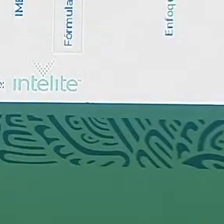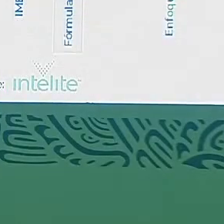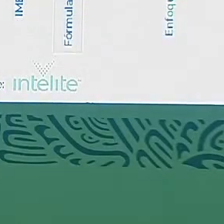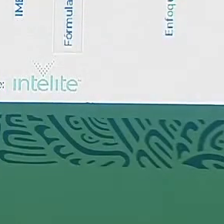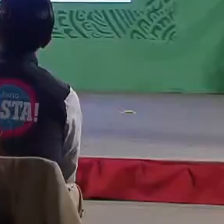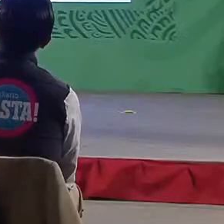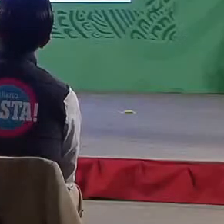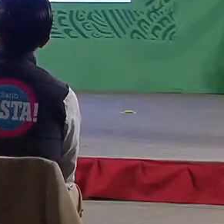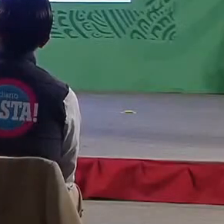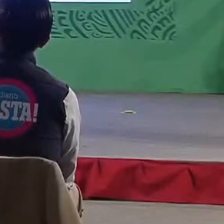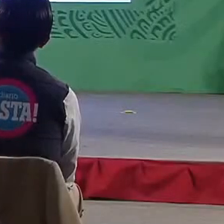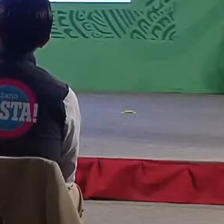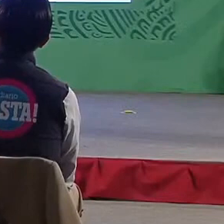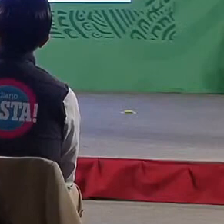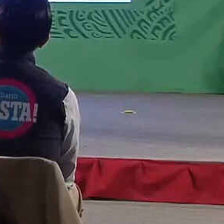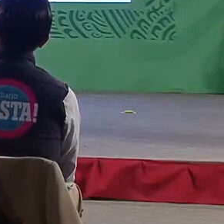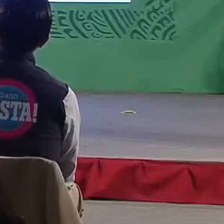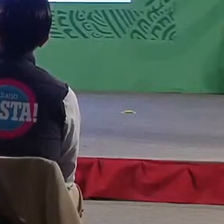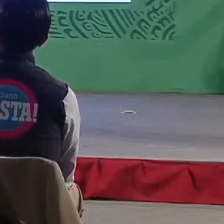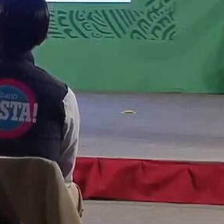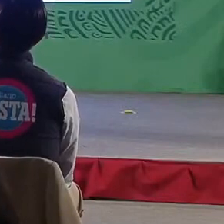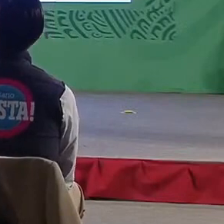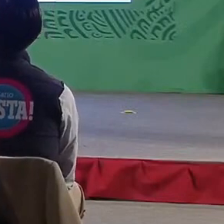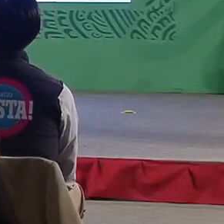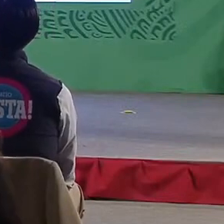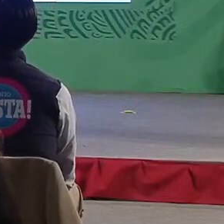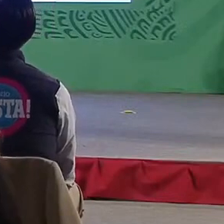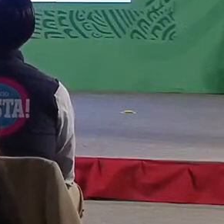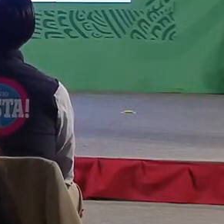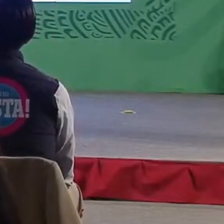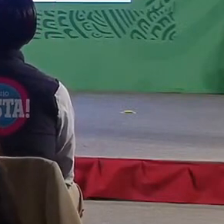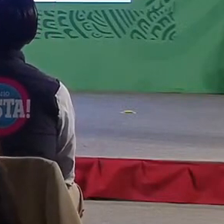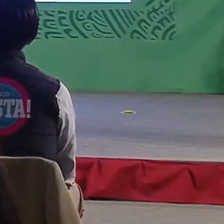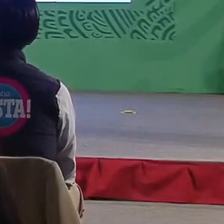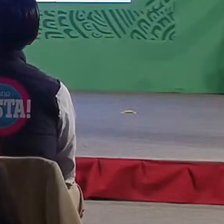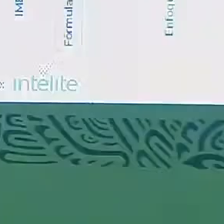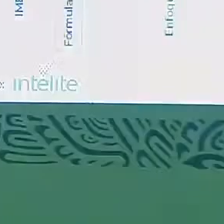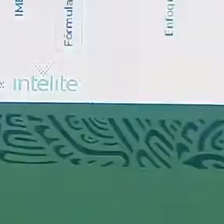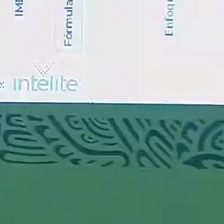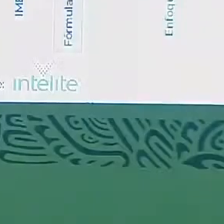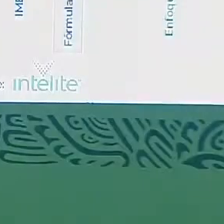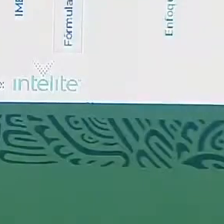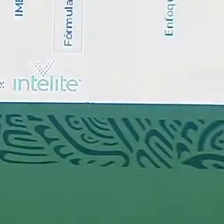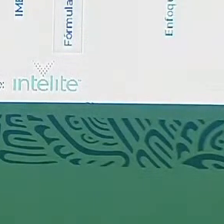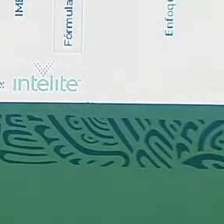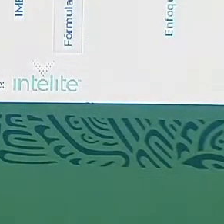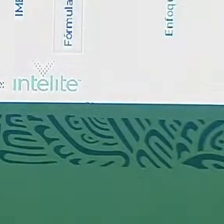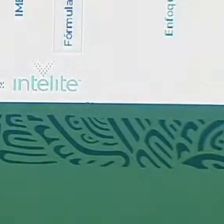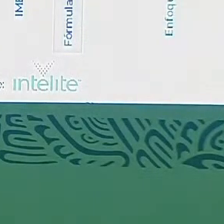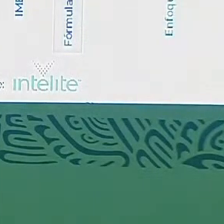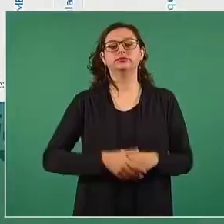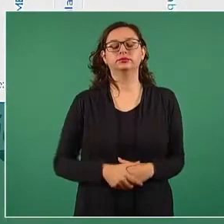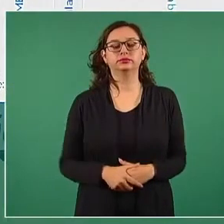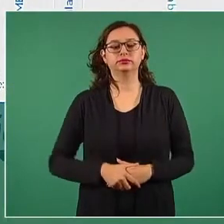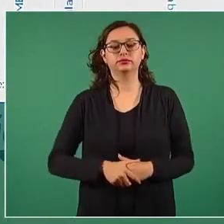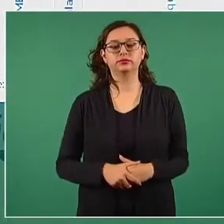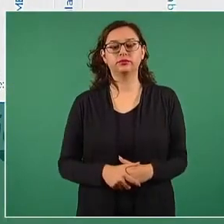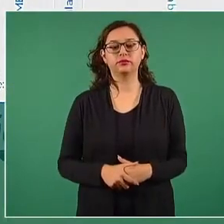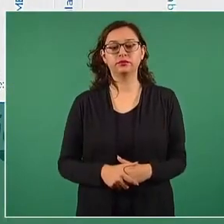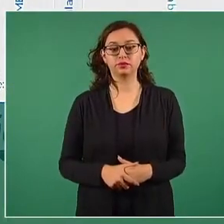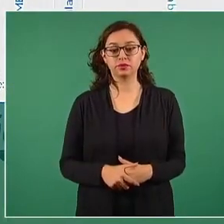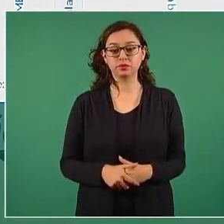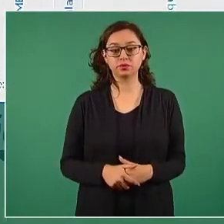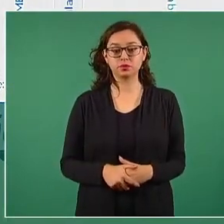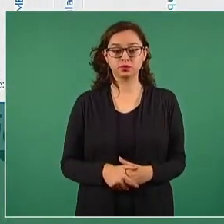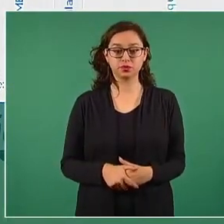esta comunicación. ¿En qué podemos servirle? Pues mire, licenciado, es que vamos a